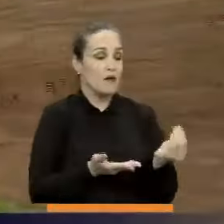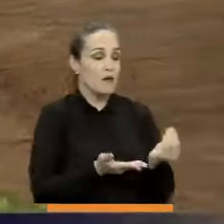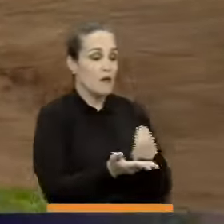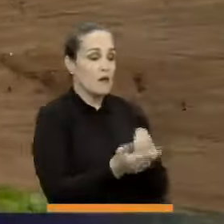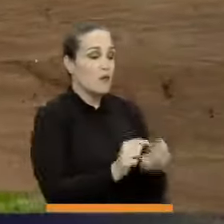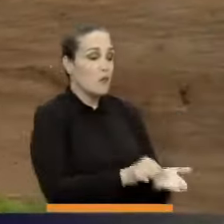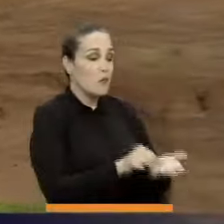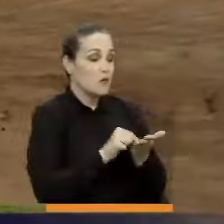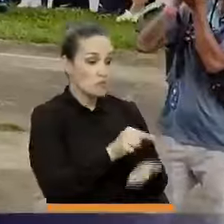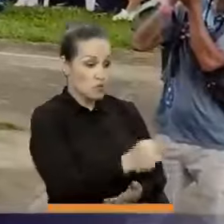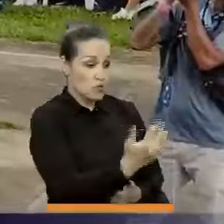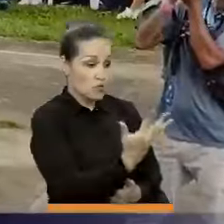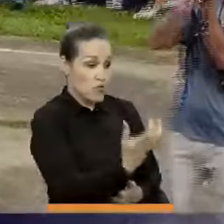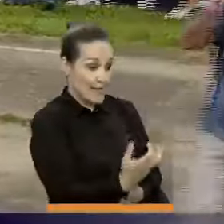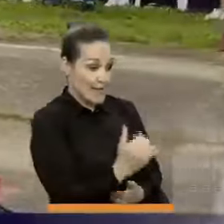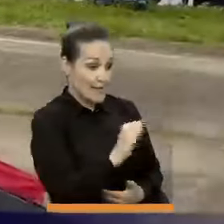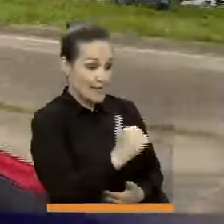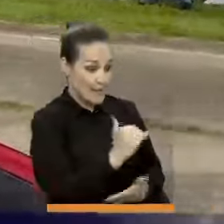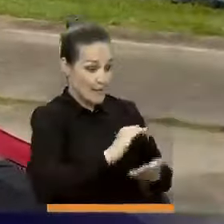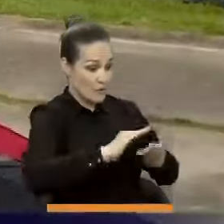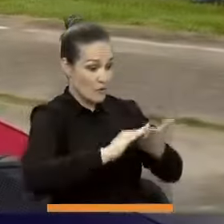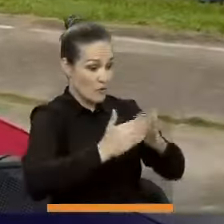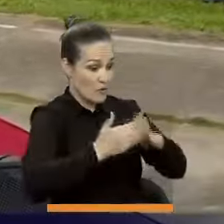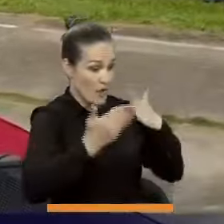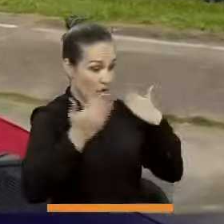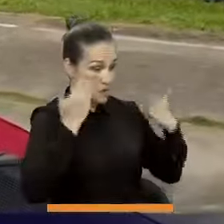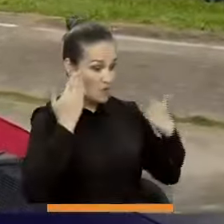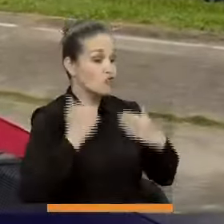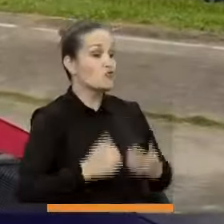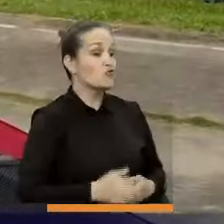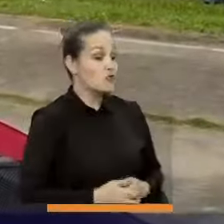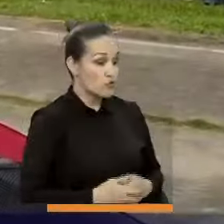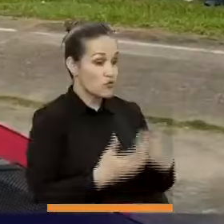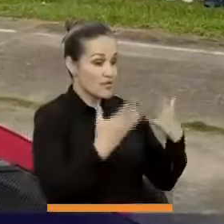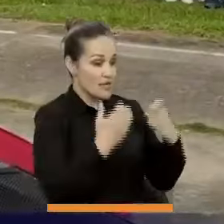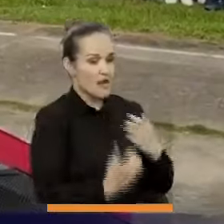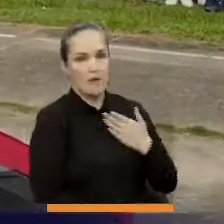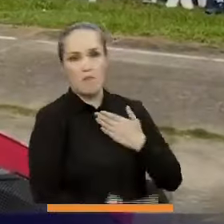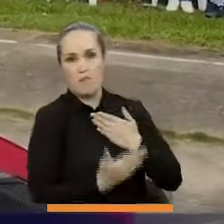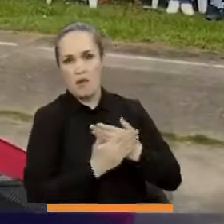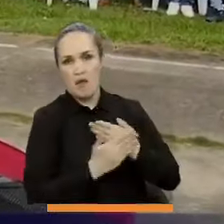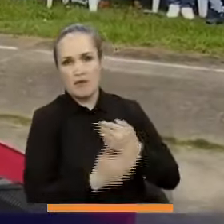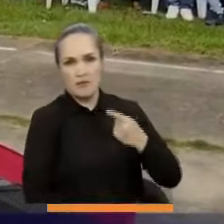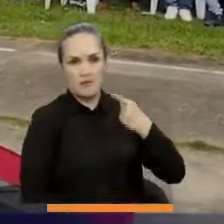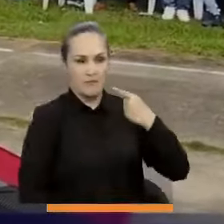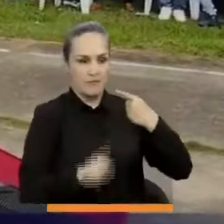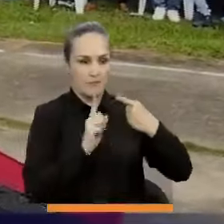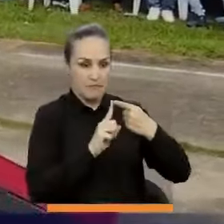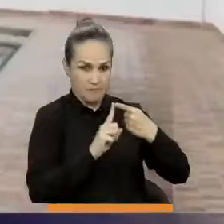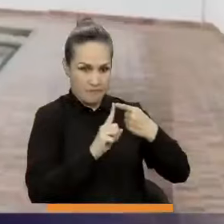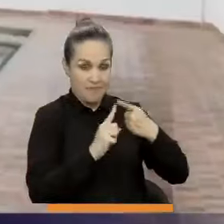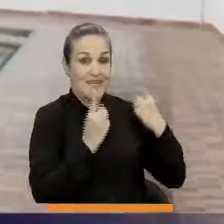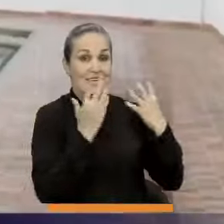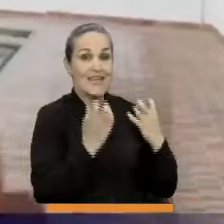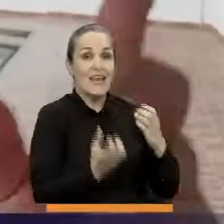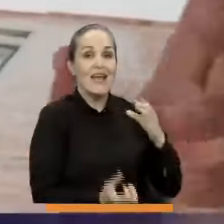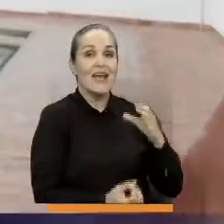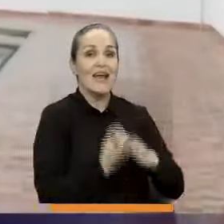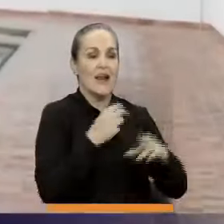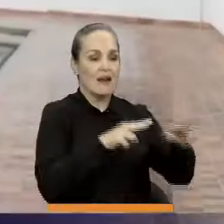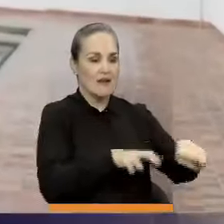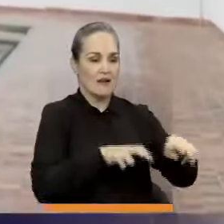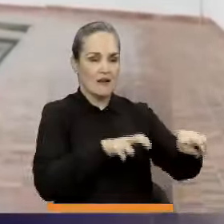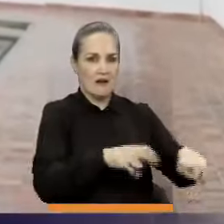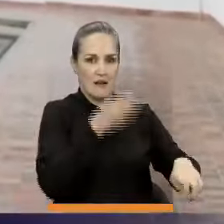expresar la voluntad de una comunidad campesina para constituirse en territorio campesino agroalimentario, hacer